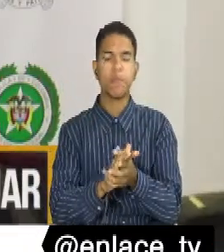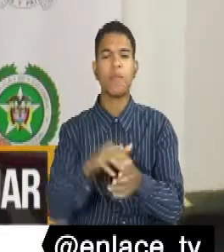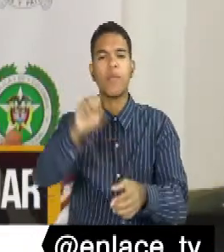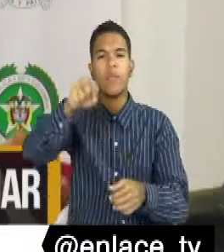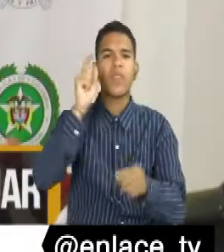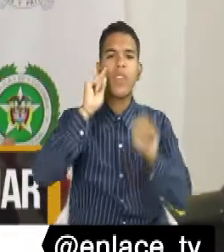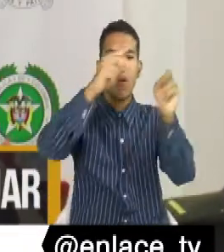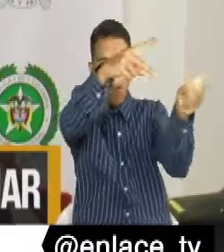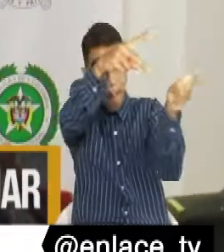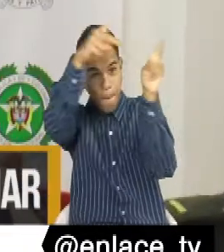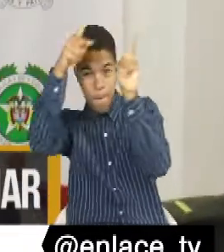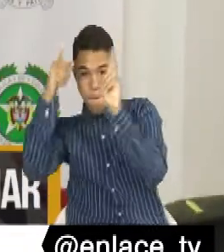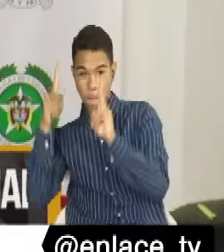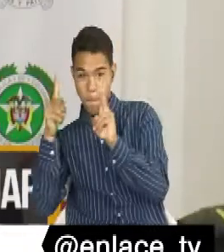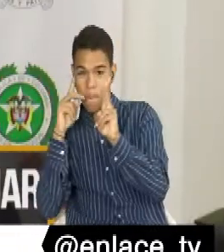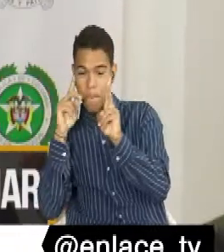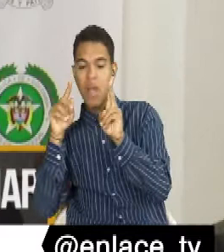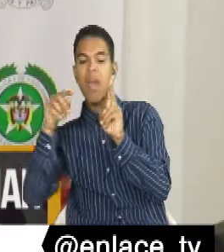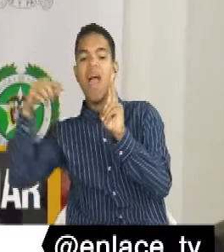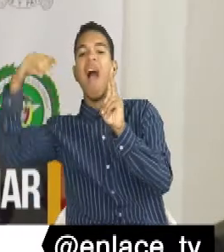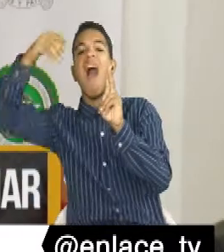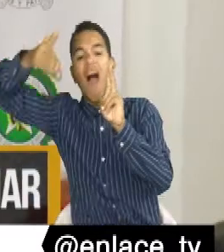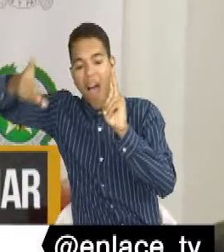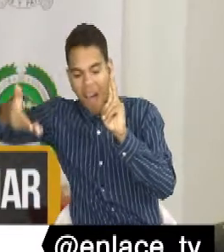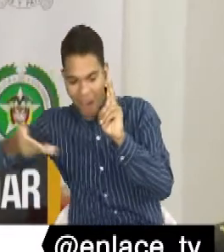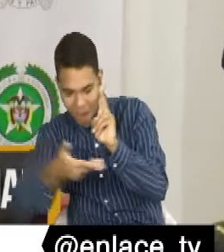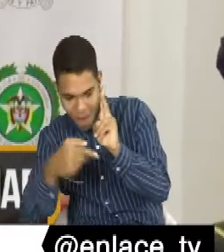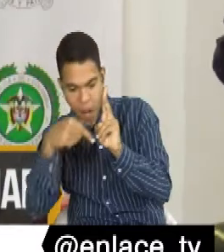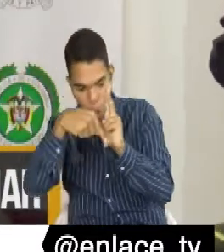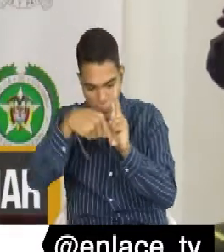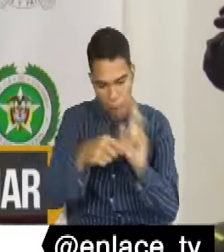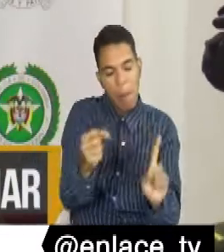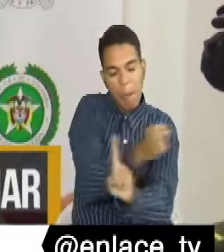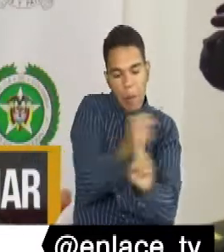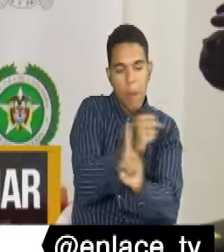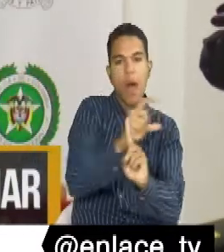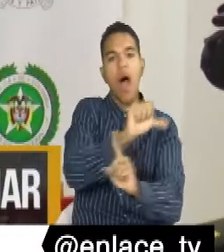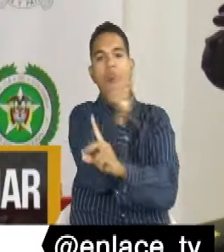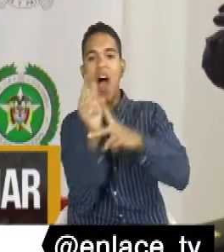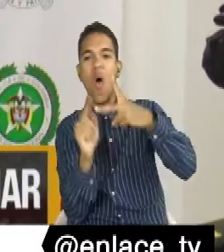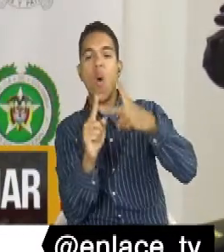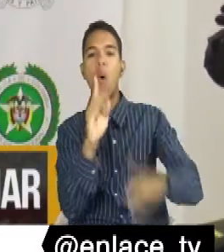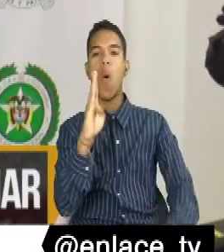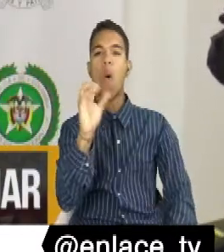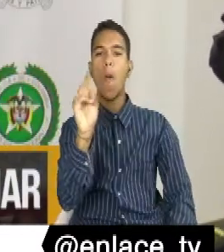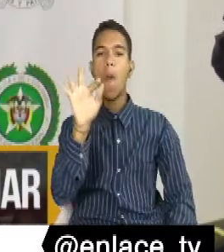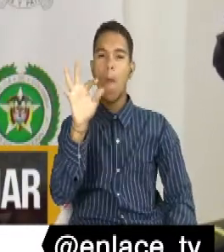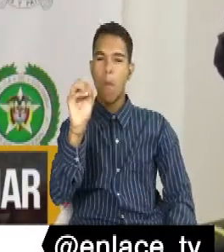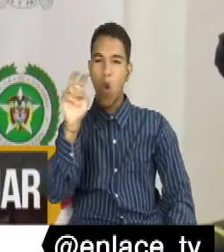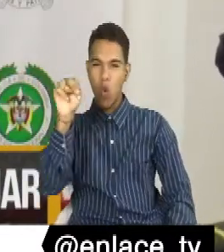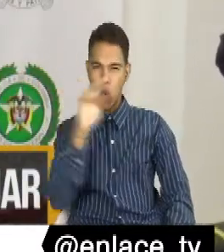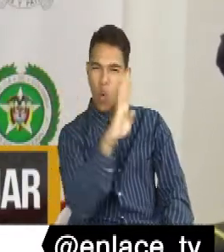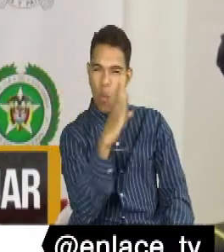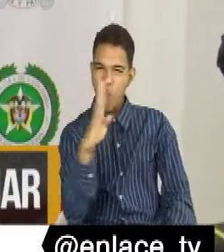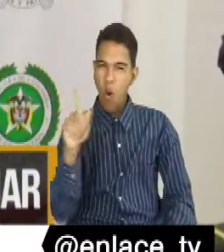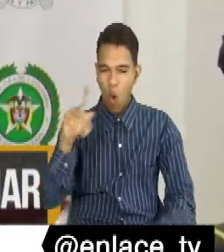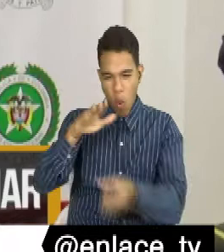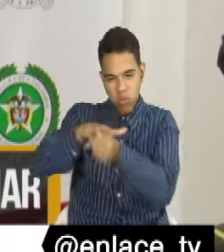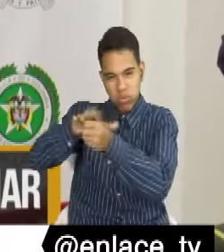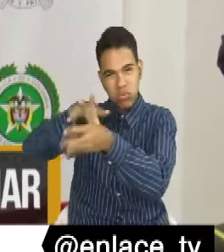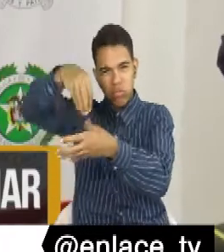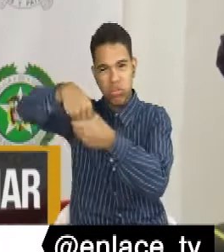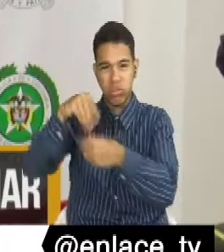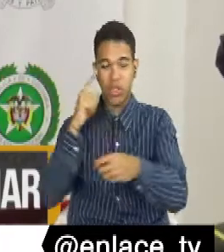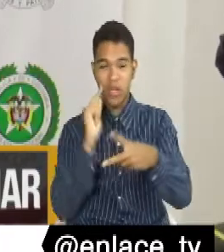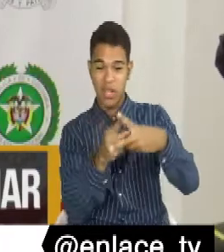del puente elevado y la otra fue por el barrio El Boston. Entonces la primera persona con herida de